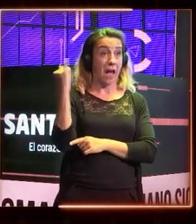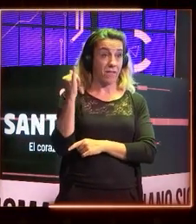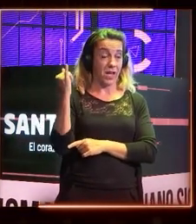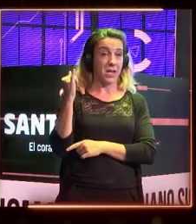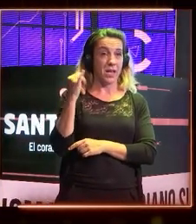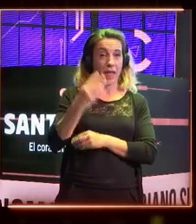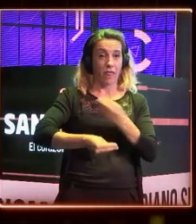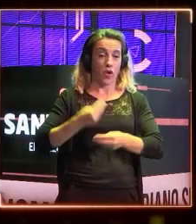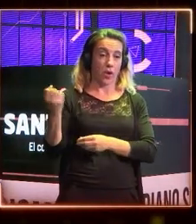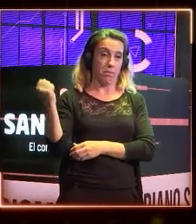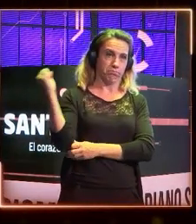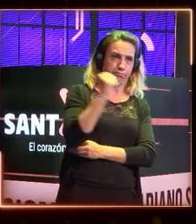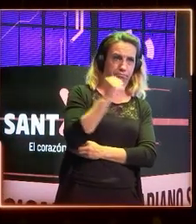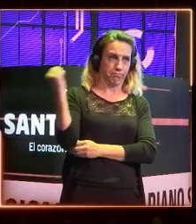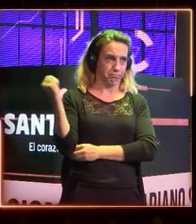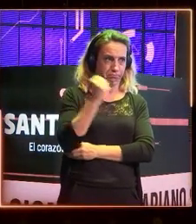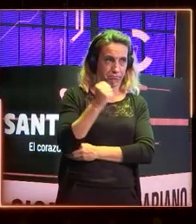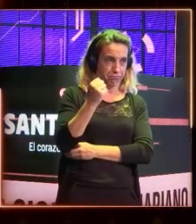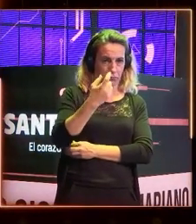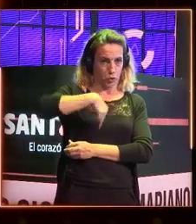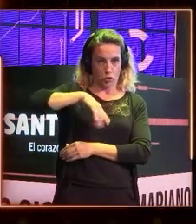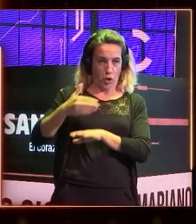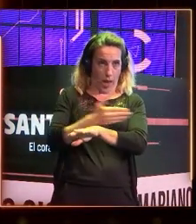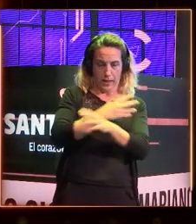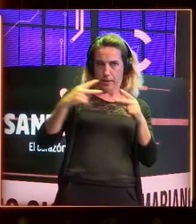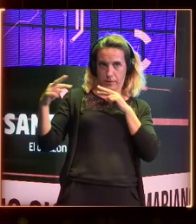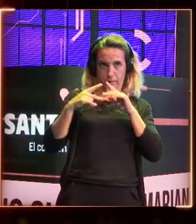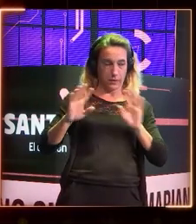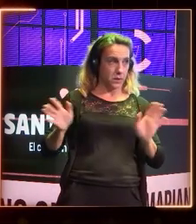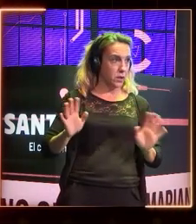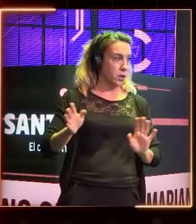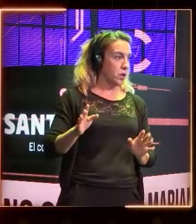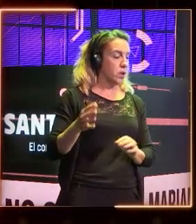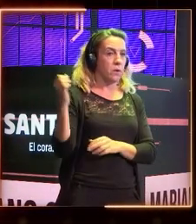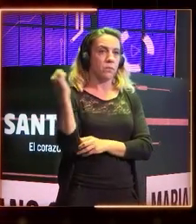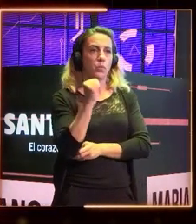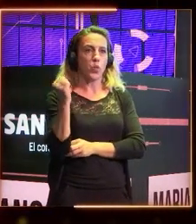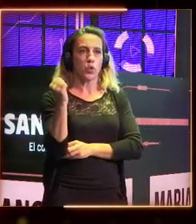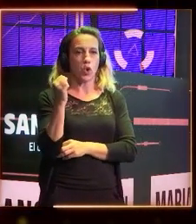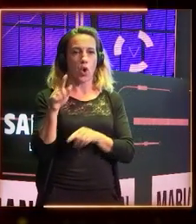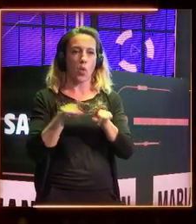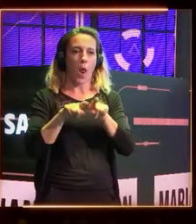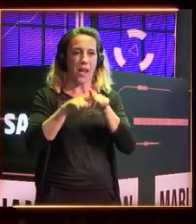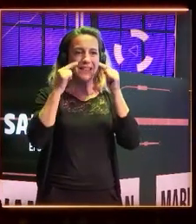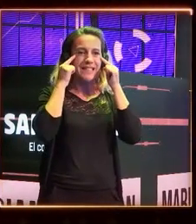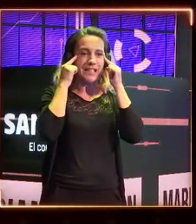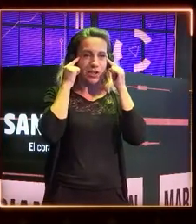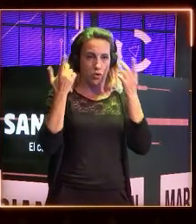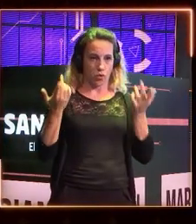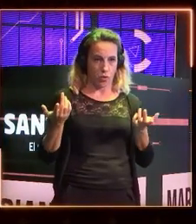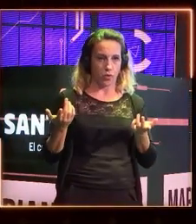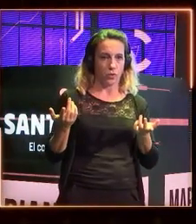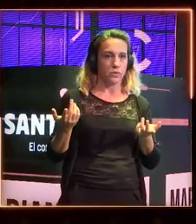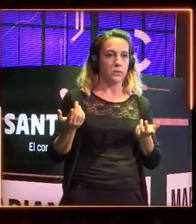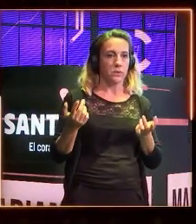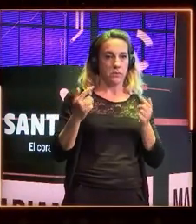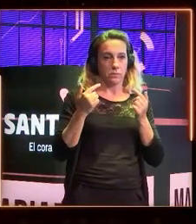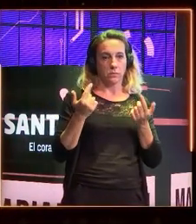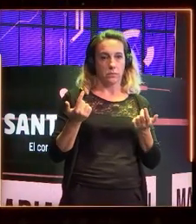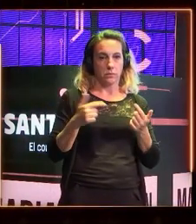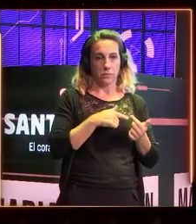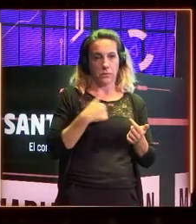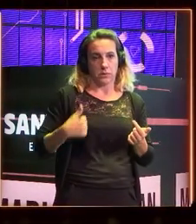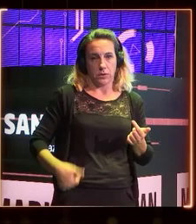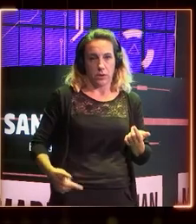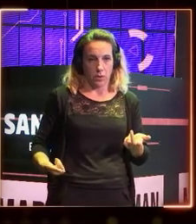verdad esto no estaba regado ni nada lo que nosotros vamos a hacer es un pulso lo que llama en Argentina un pulso chino en saben muchas verad aquí en Canarias se